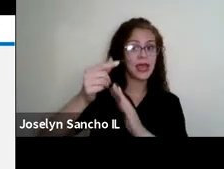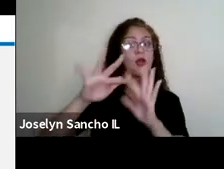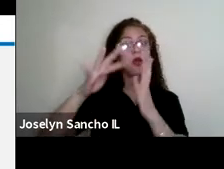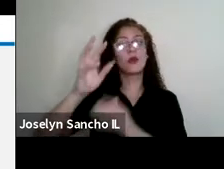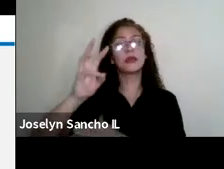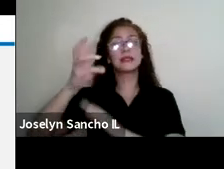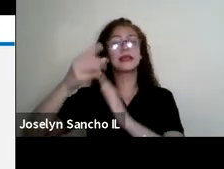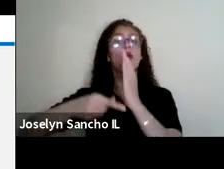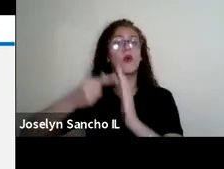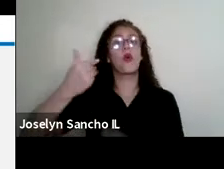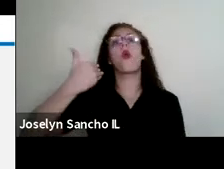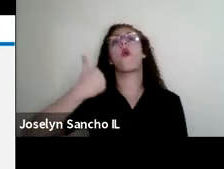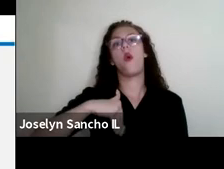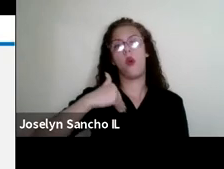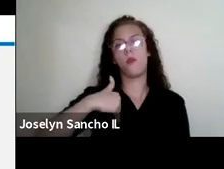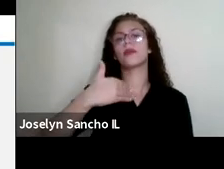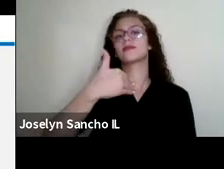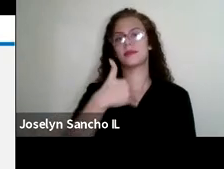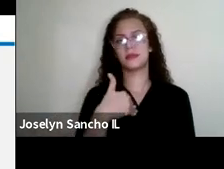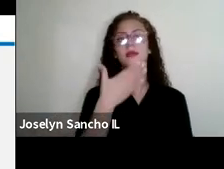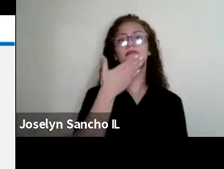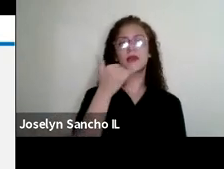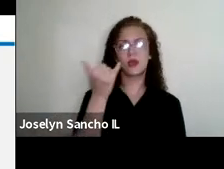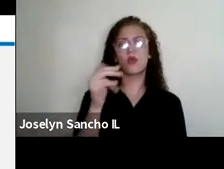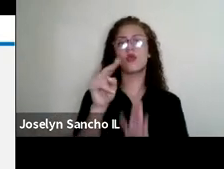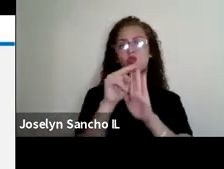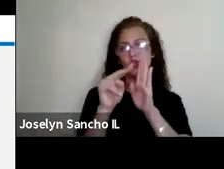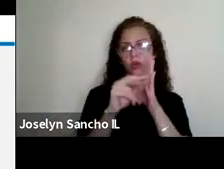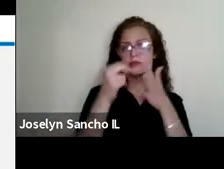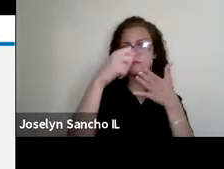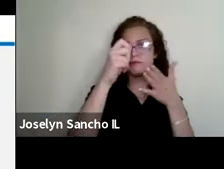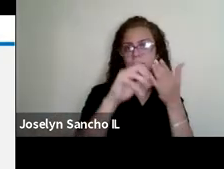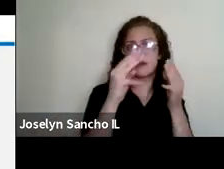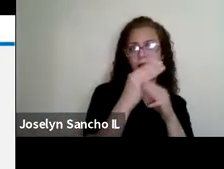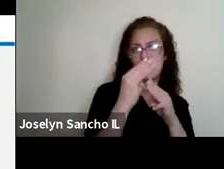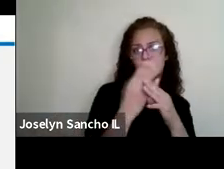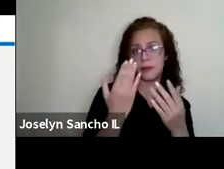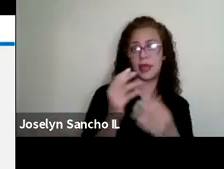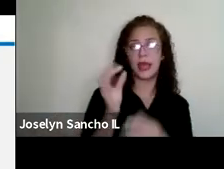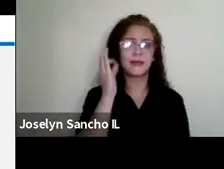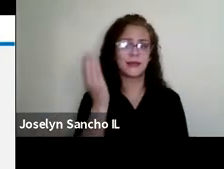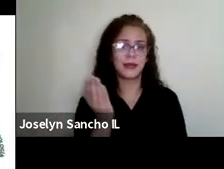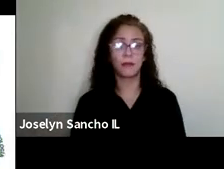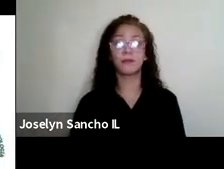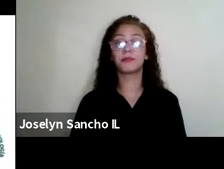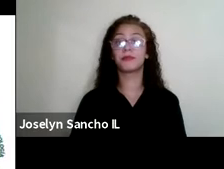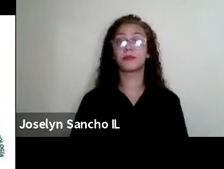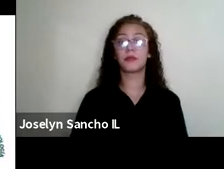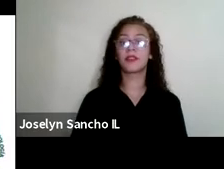sexto grado, los hombres obtienen una mayor puntuación en matemática que las niñas. Y aquí